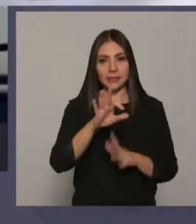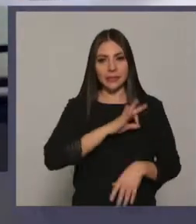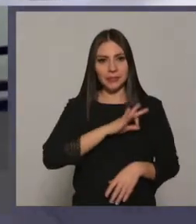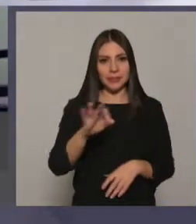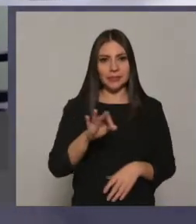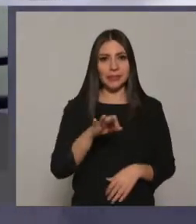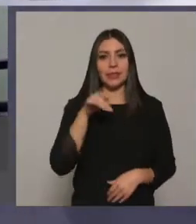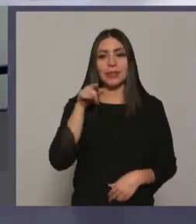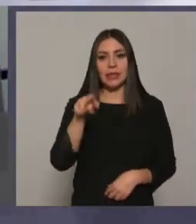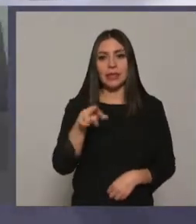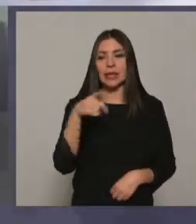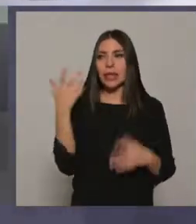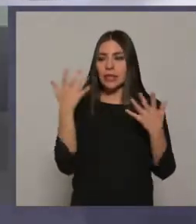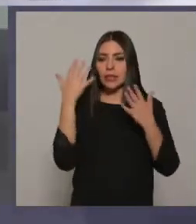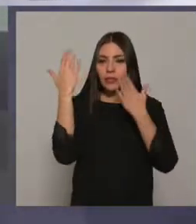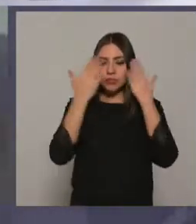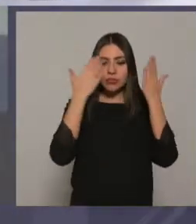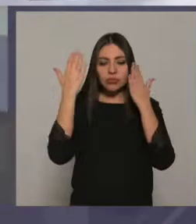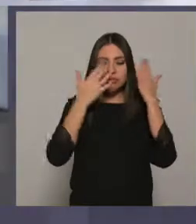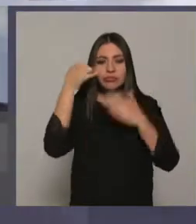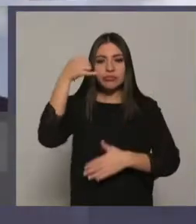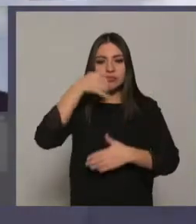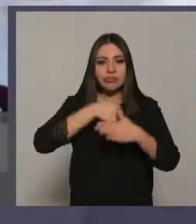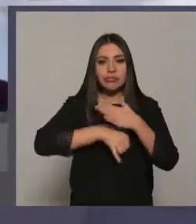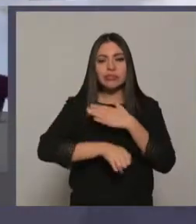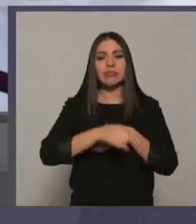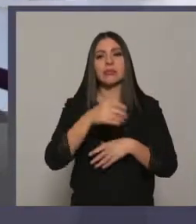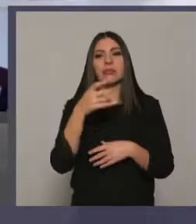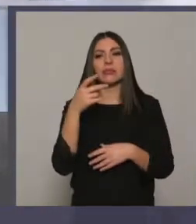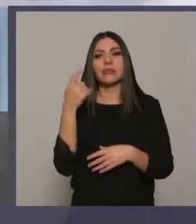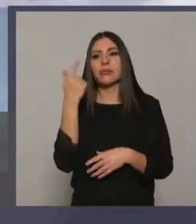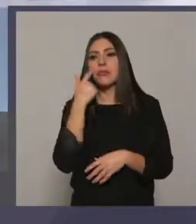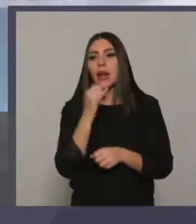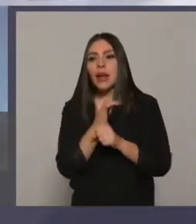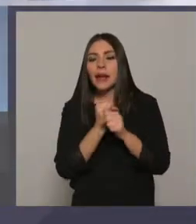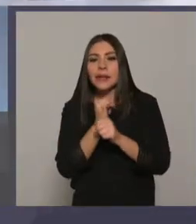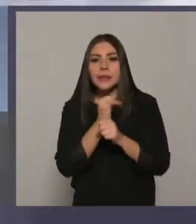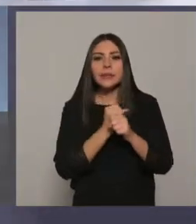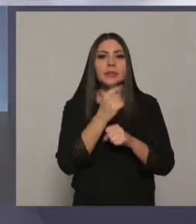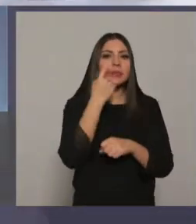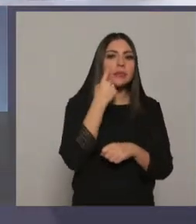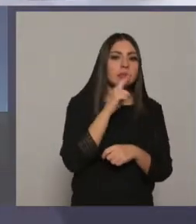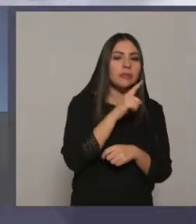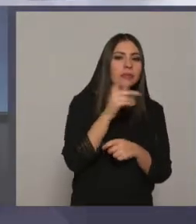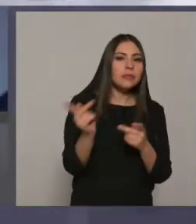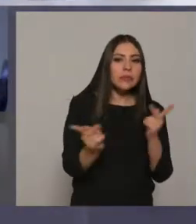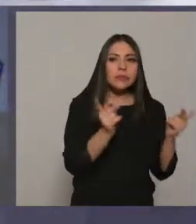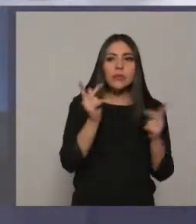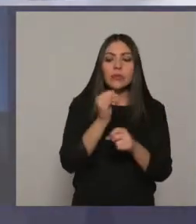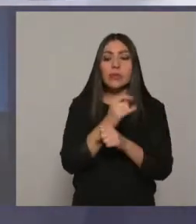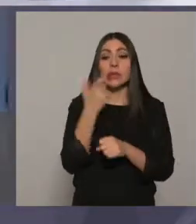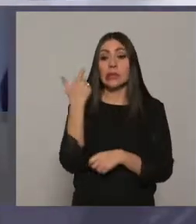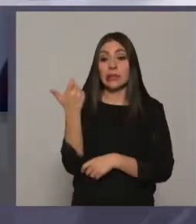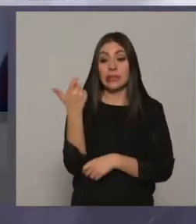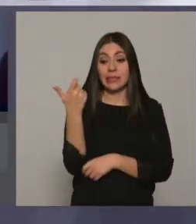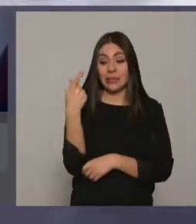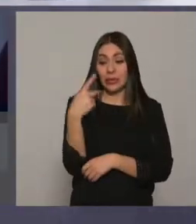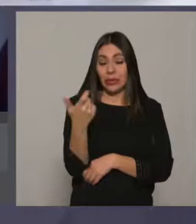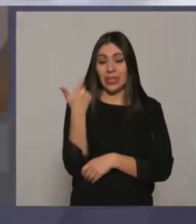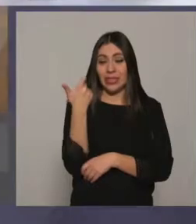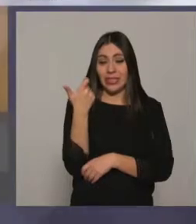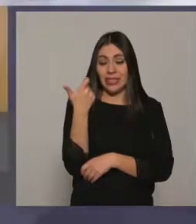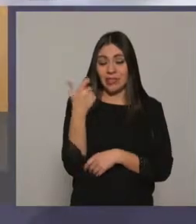de estudios actuariales, estudios en función de la sociedad, y además ese arancel tiene una